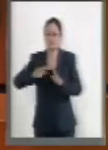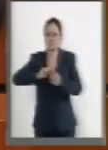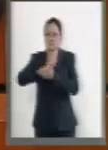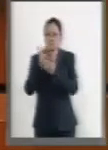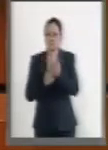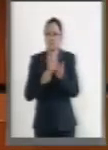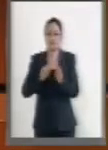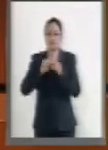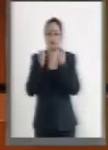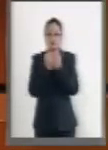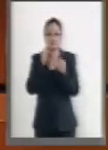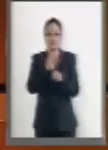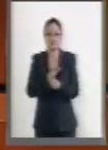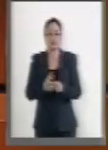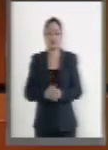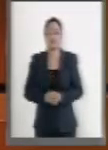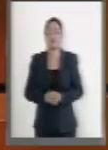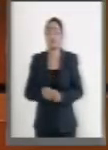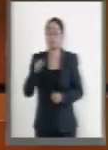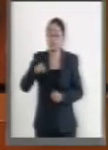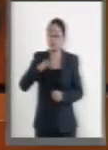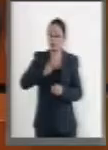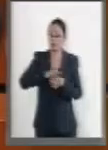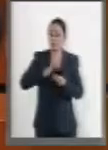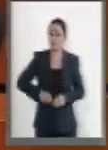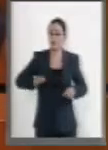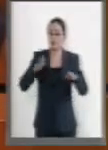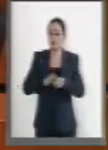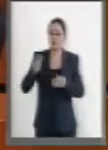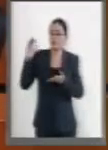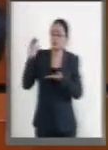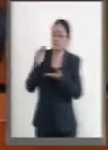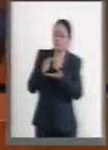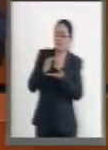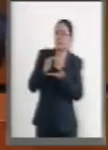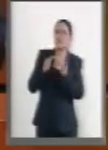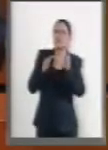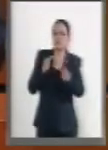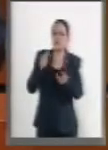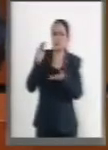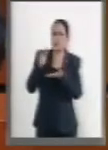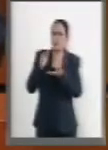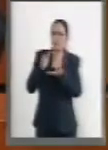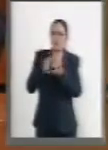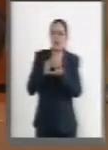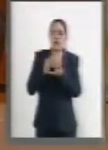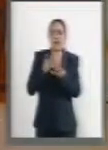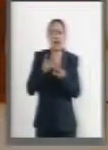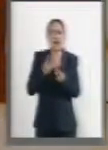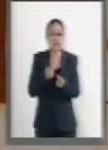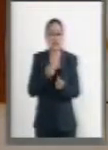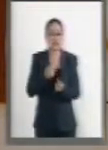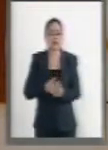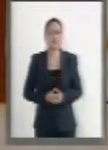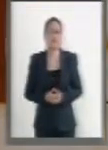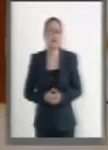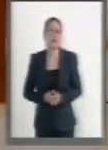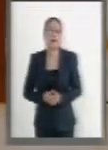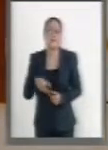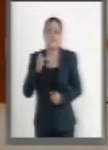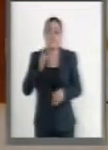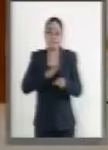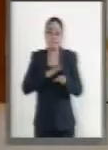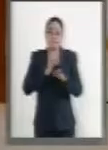sociales más efectivos y disminuir, en la medida de lo posible, el gasto corriente. Pero sobre